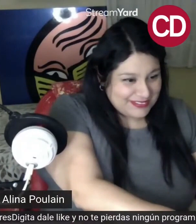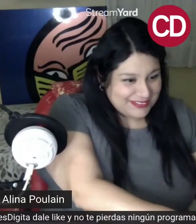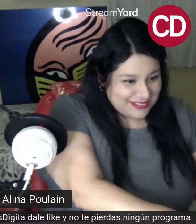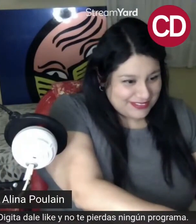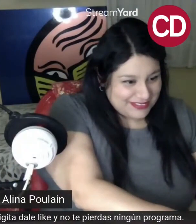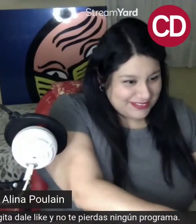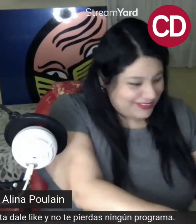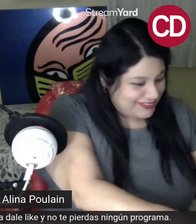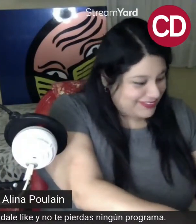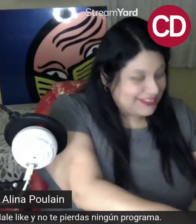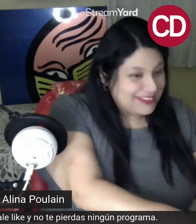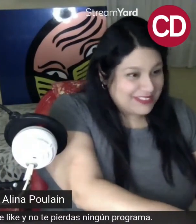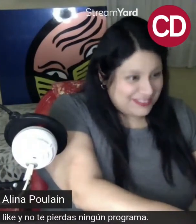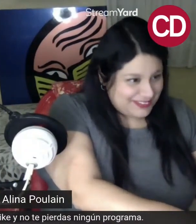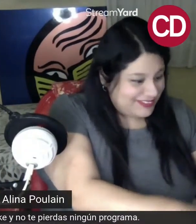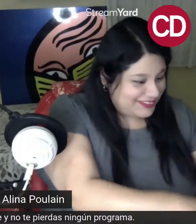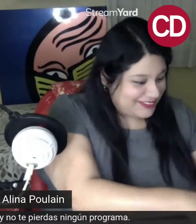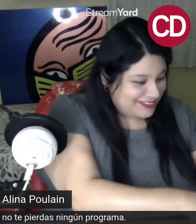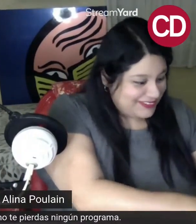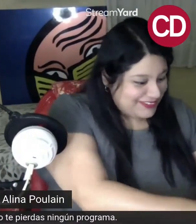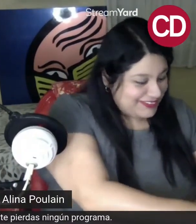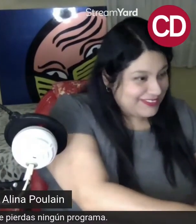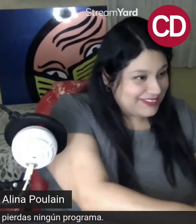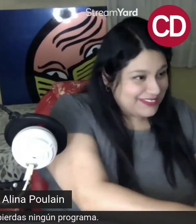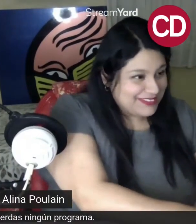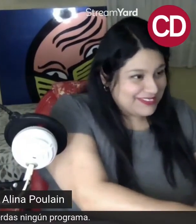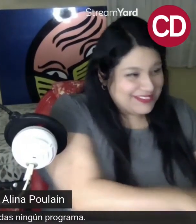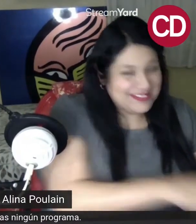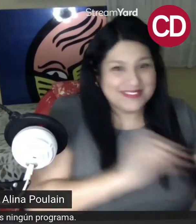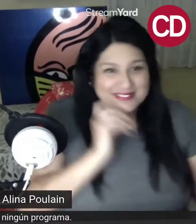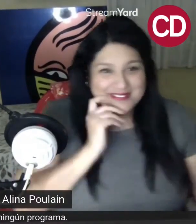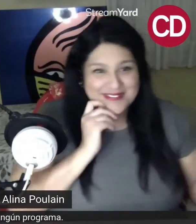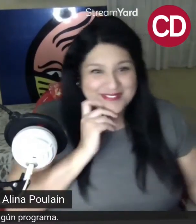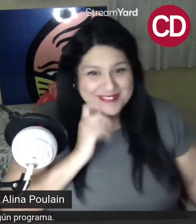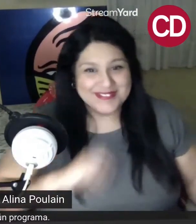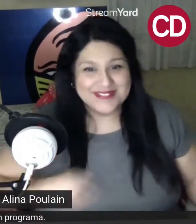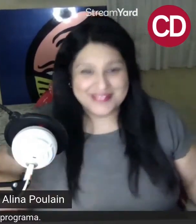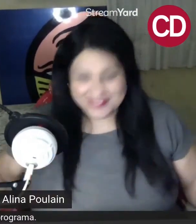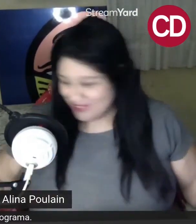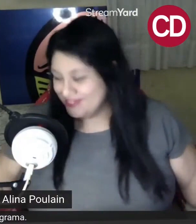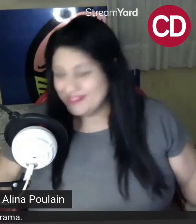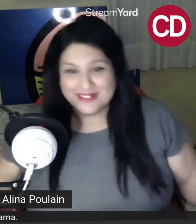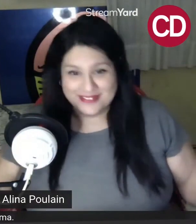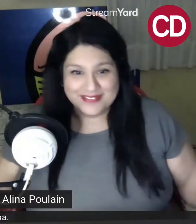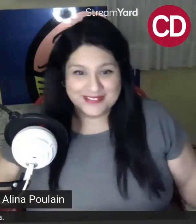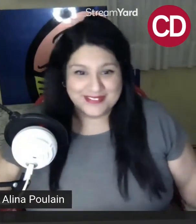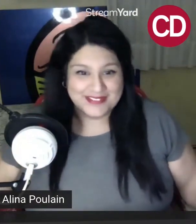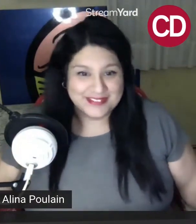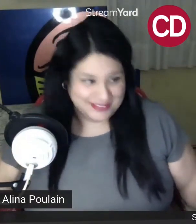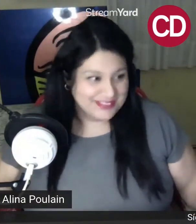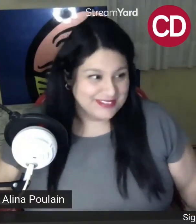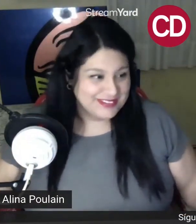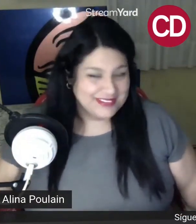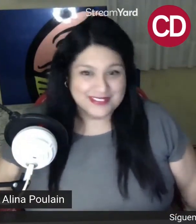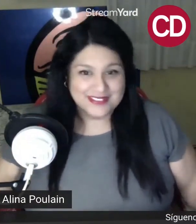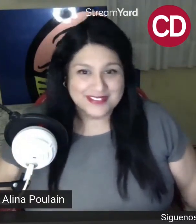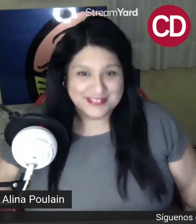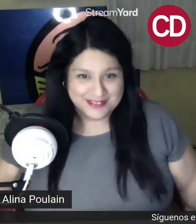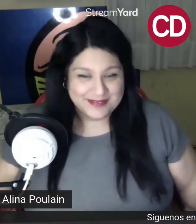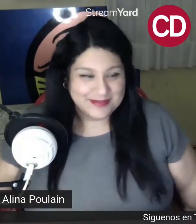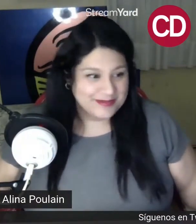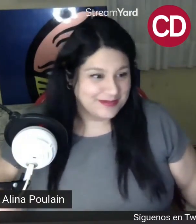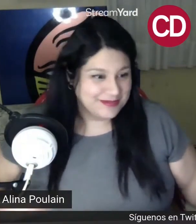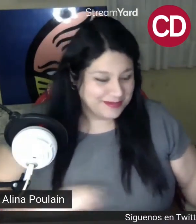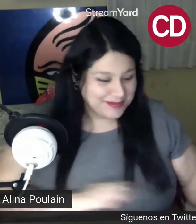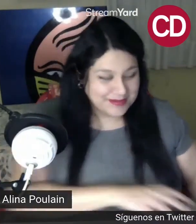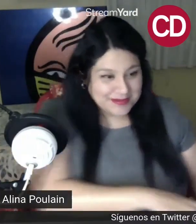Y tenemos el agrado de recibir en esta ocasión a Marco Antonio Muñoz Campos, que es el CEO y fundador de Blockchain Academy.